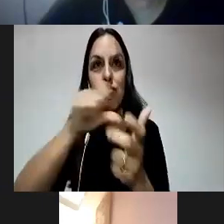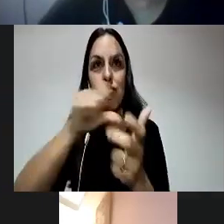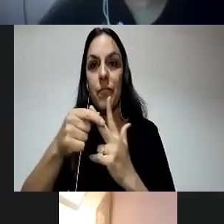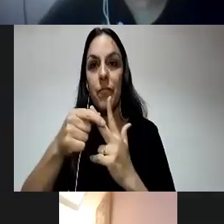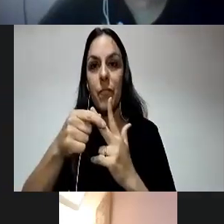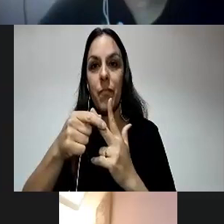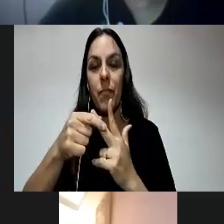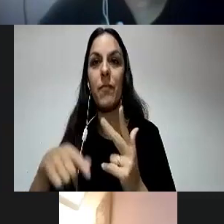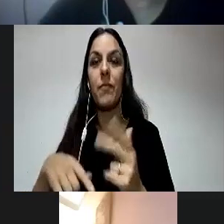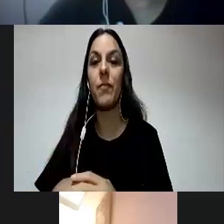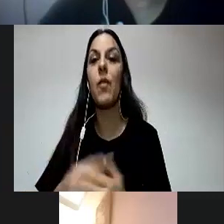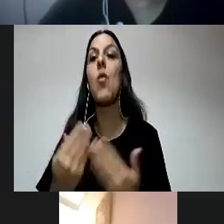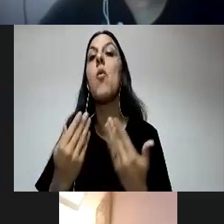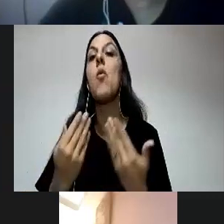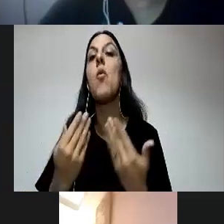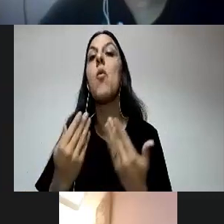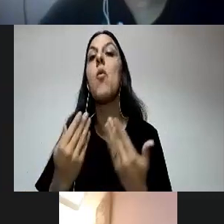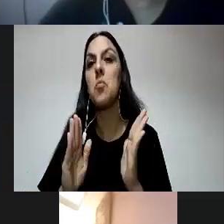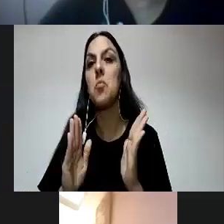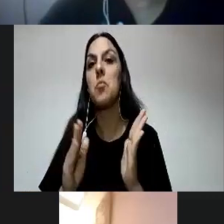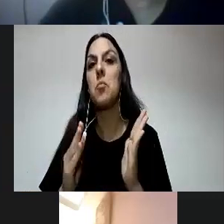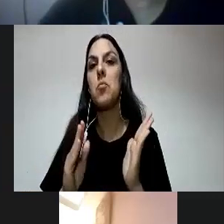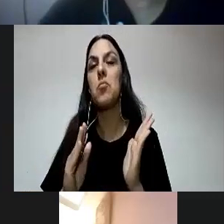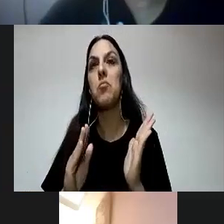Quizás el desarrollo